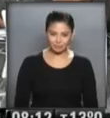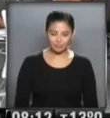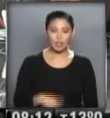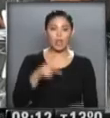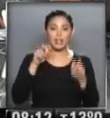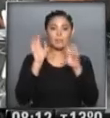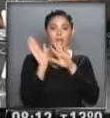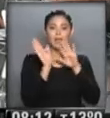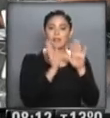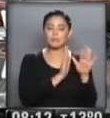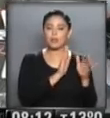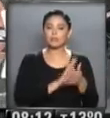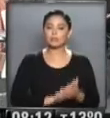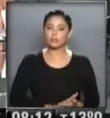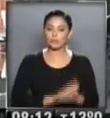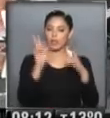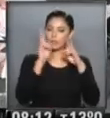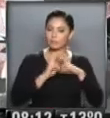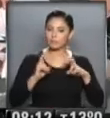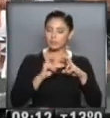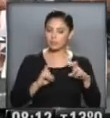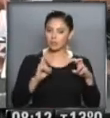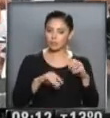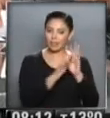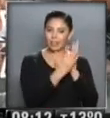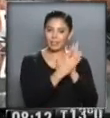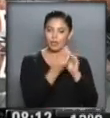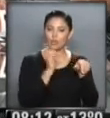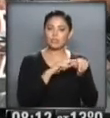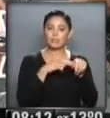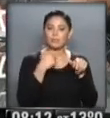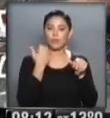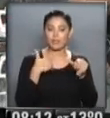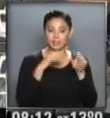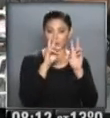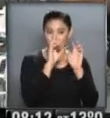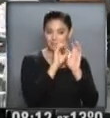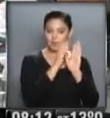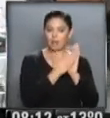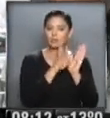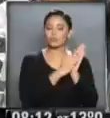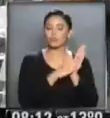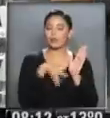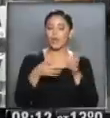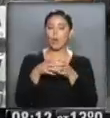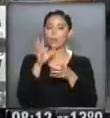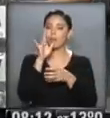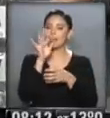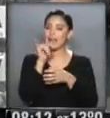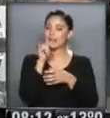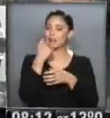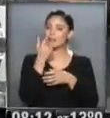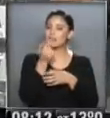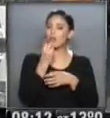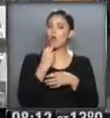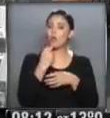vamos a cambiar de tema ahora y hablar de una investigación que realizó El Diario Tiempo argentino en torno al grupo clarini y la existencia de al menos